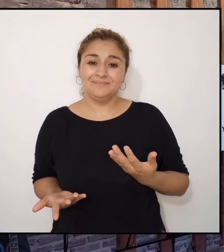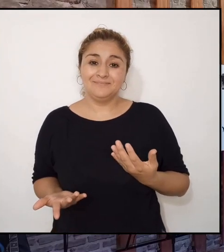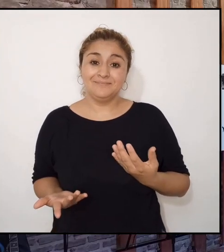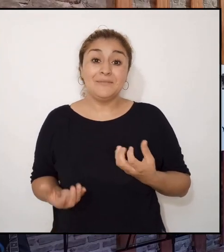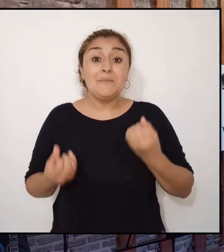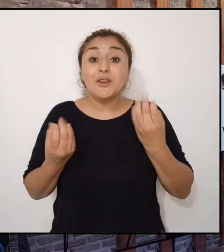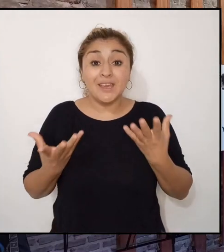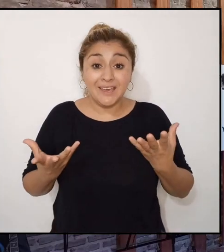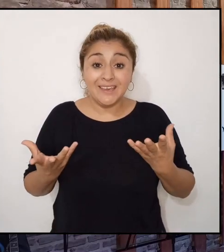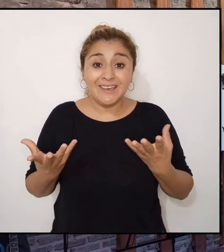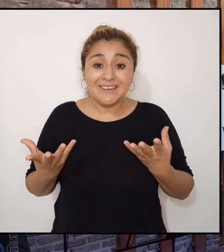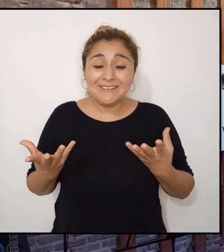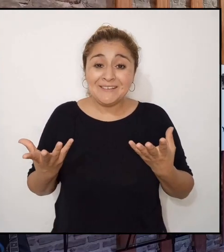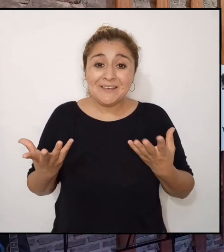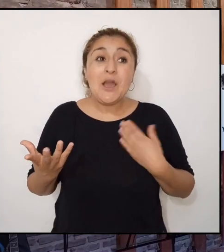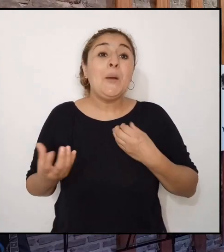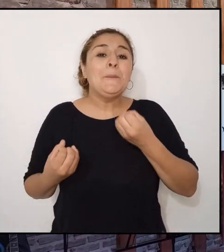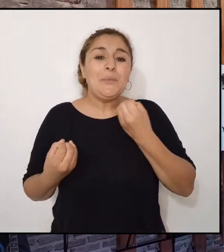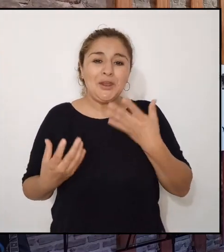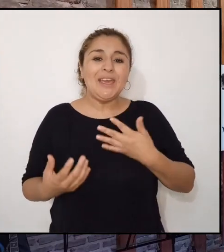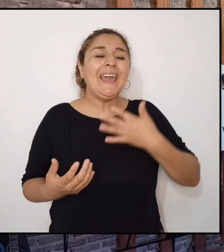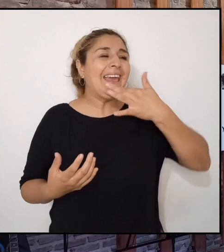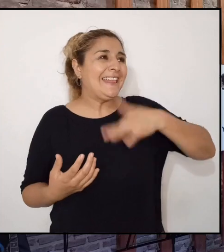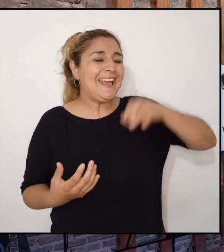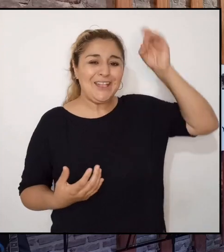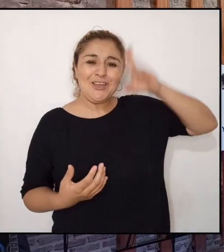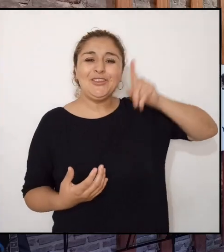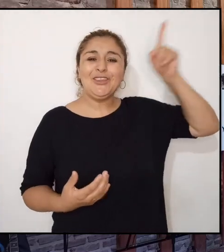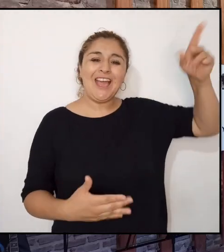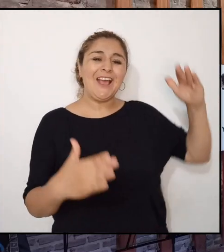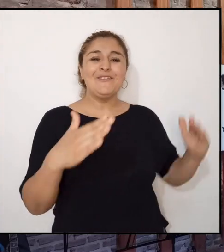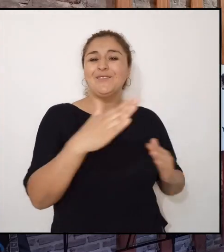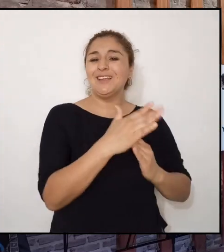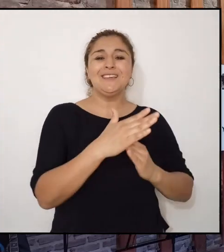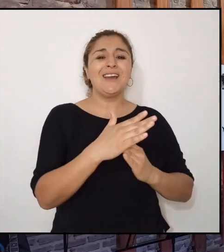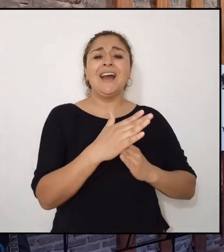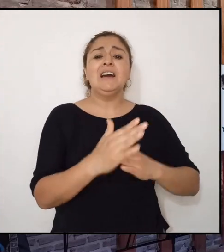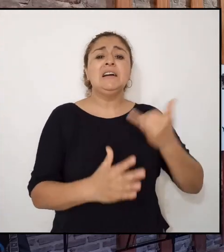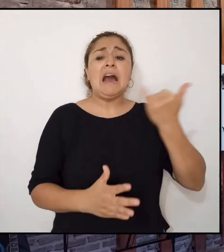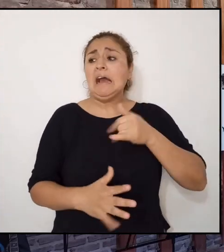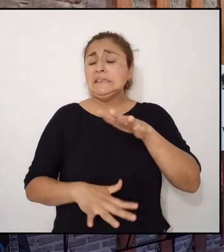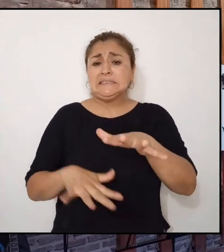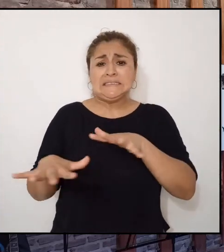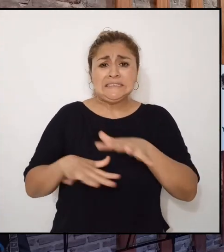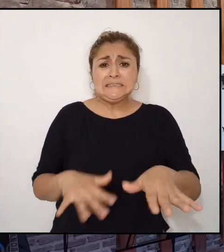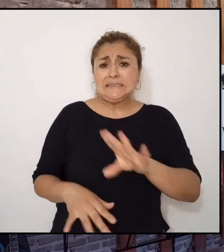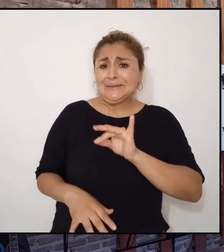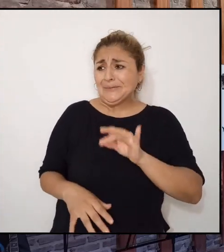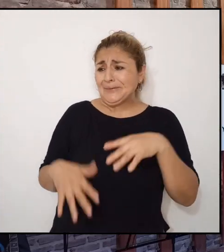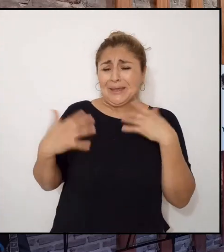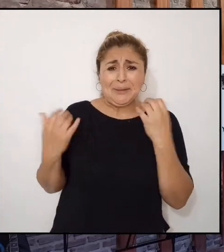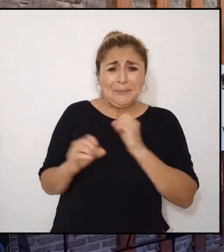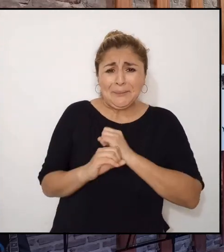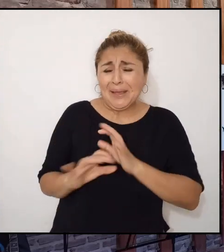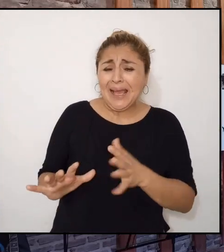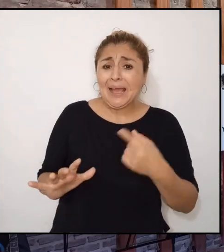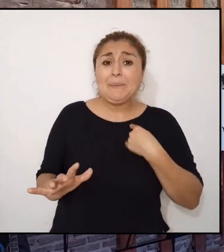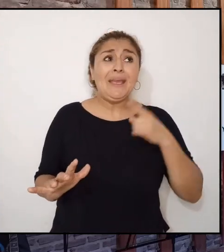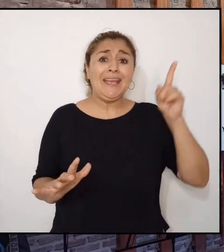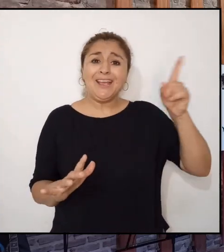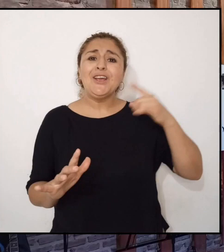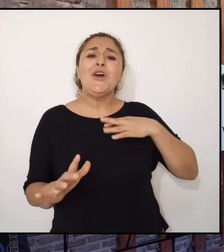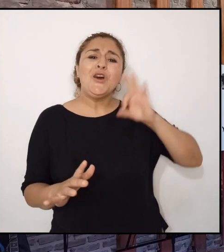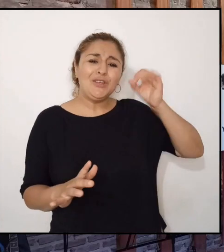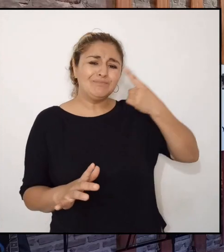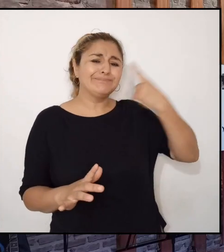Porque si entendemos que Dios es soberano, sabemos que Él está por sobre todas las cosas y que no hay ninguna situación,